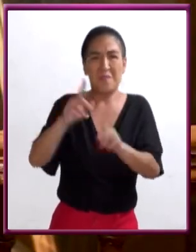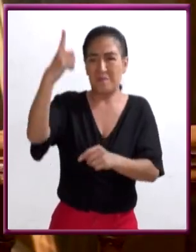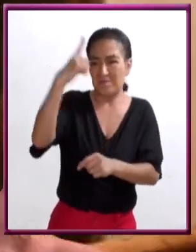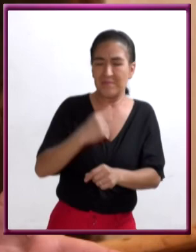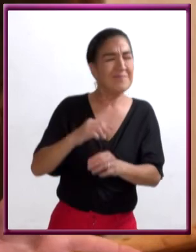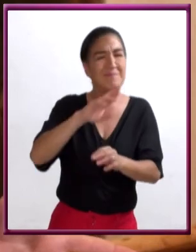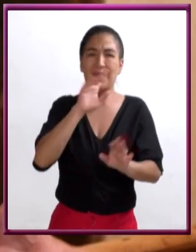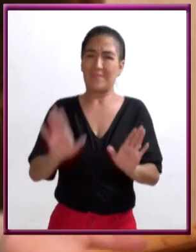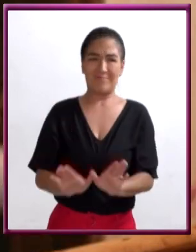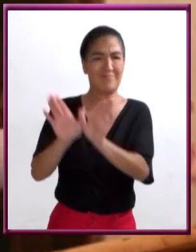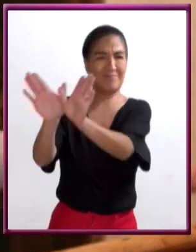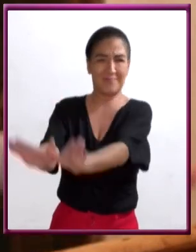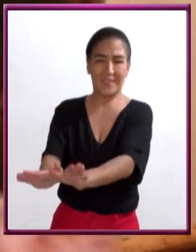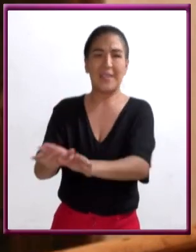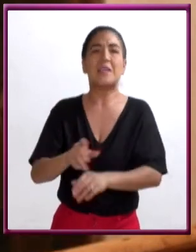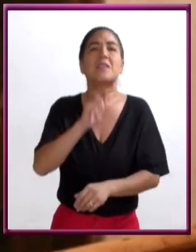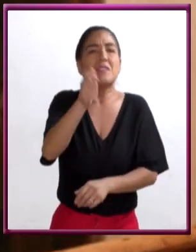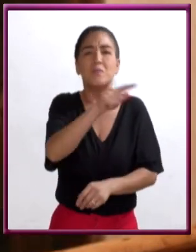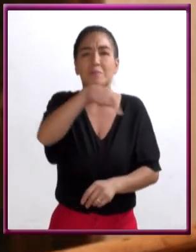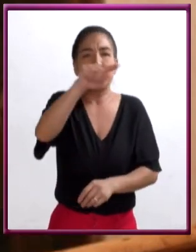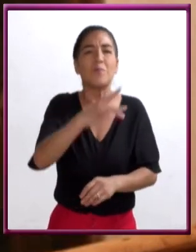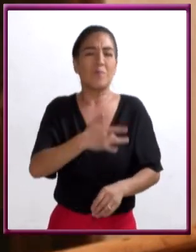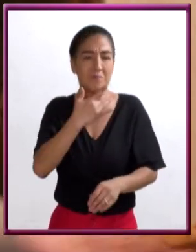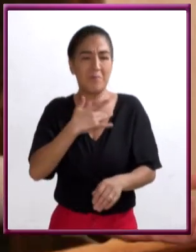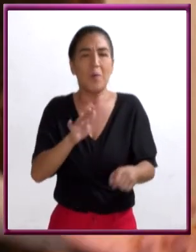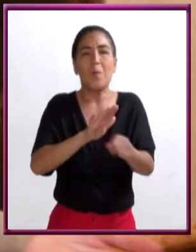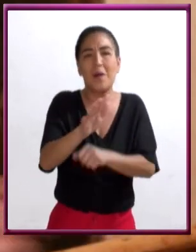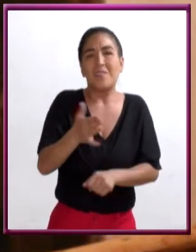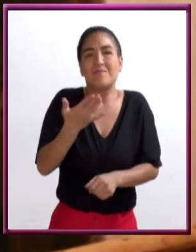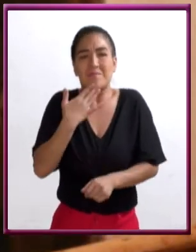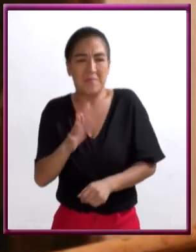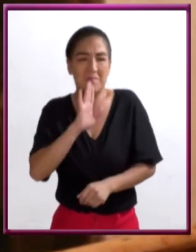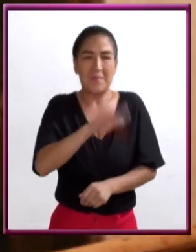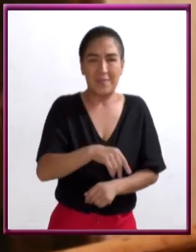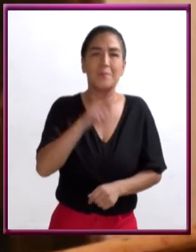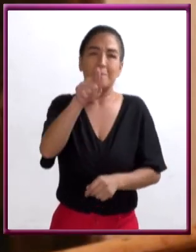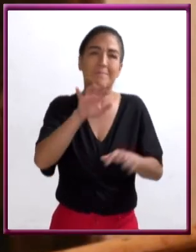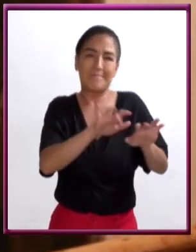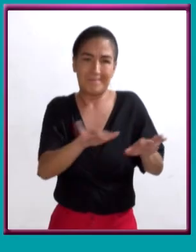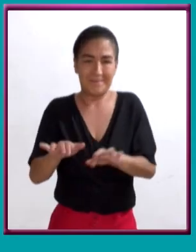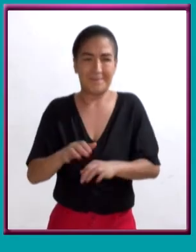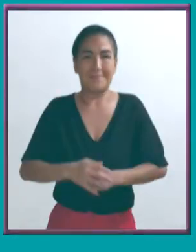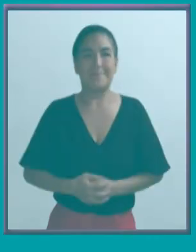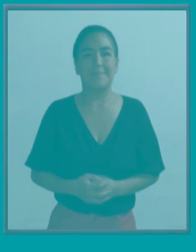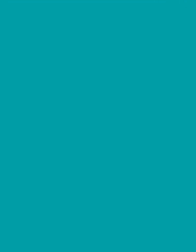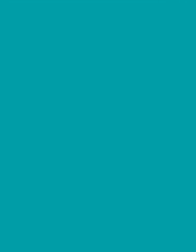bien. ¿Qué es innegociable para ti? Cuéntanos en nuestras redes sociales.